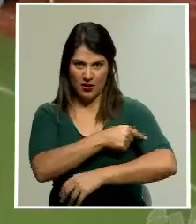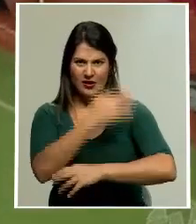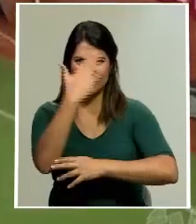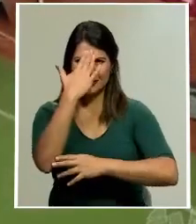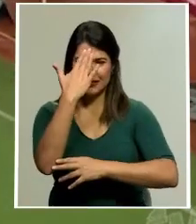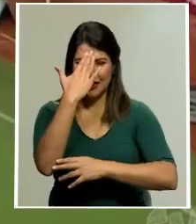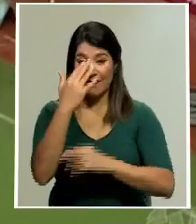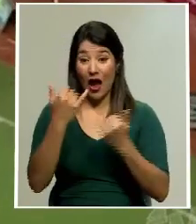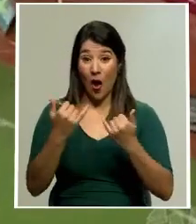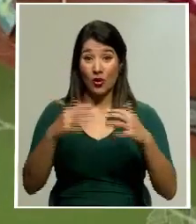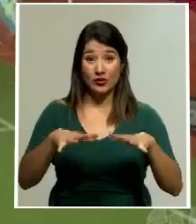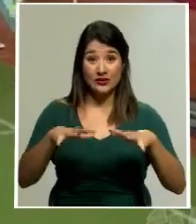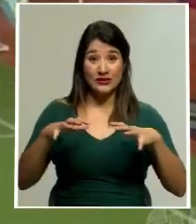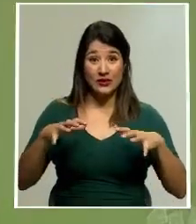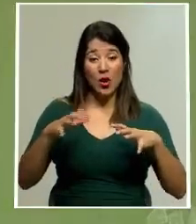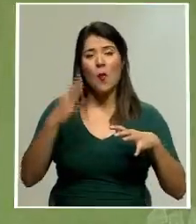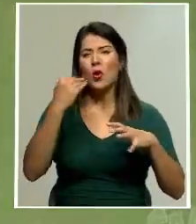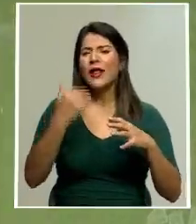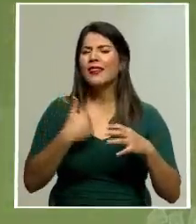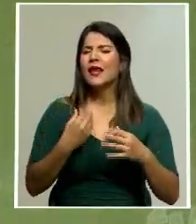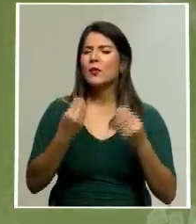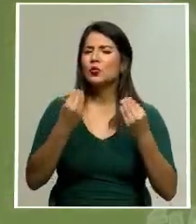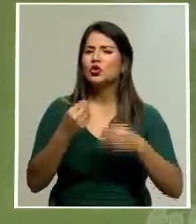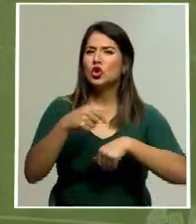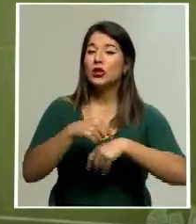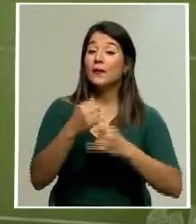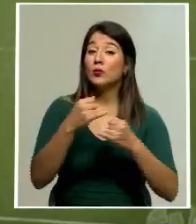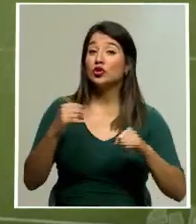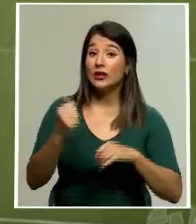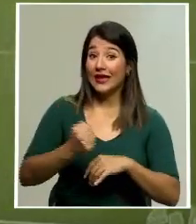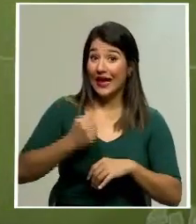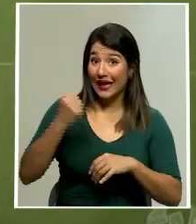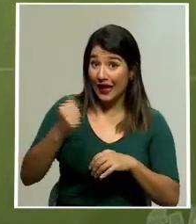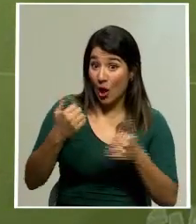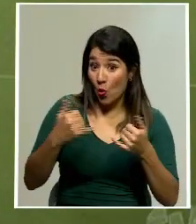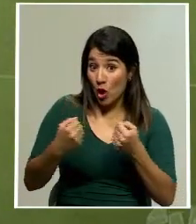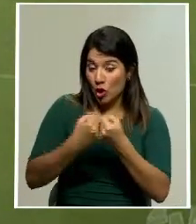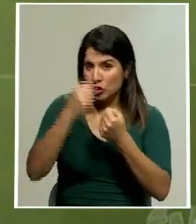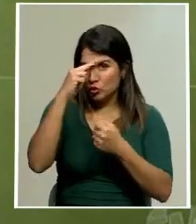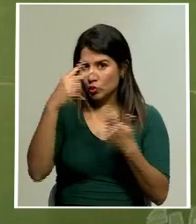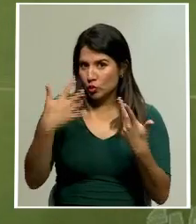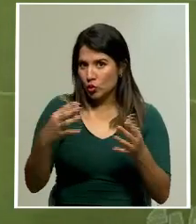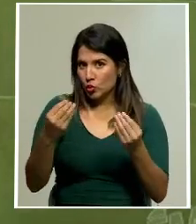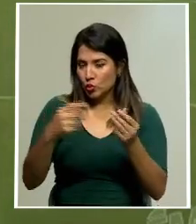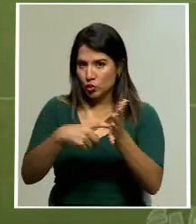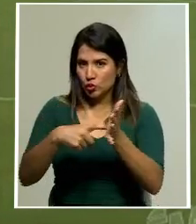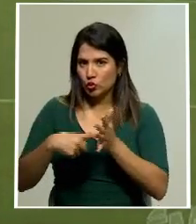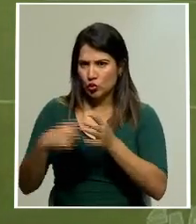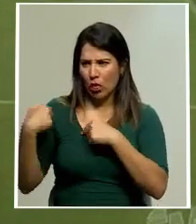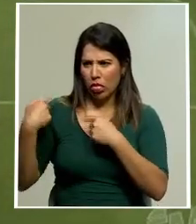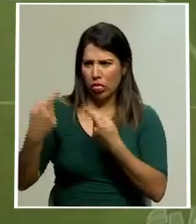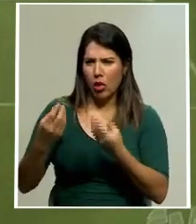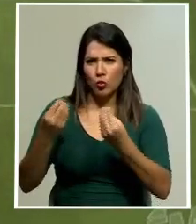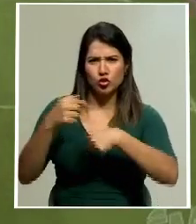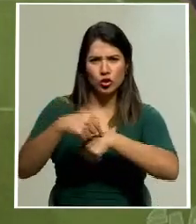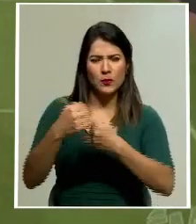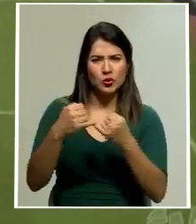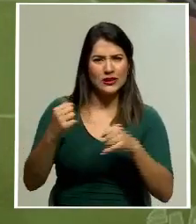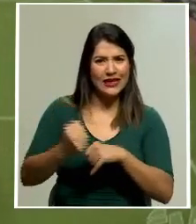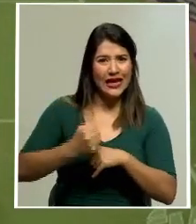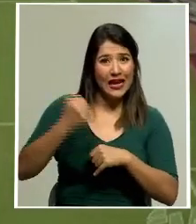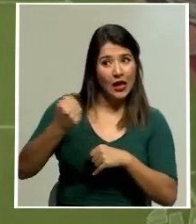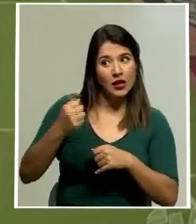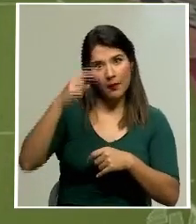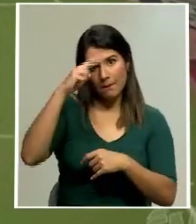forma tenso por tanto tiempo sin ganar y que la prueba ante los aztecas será exigente por el largo periodo sin victorias y además por el rival de